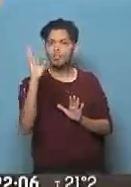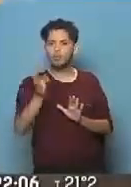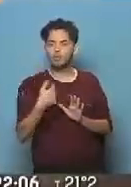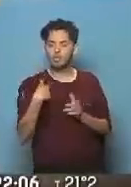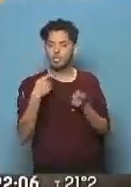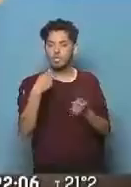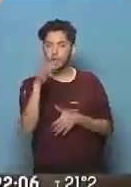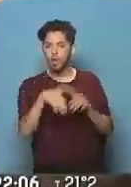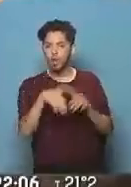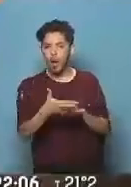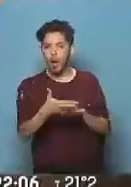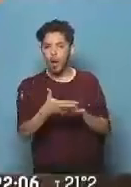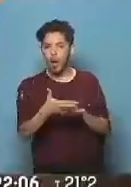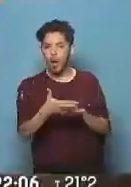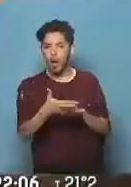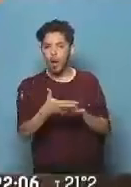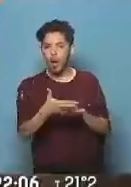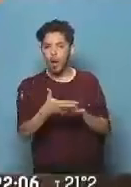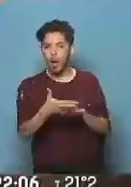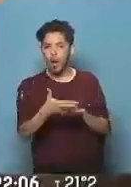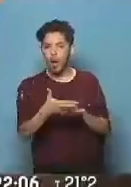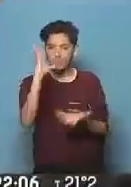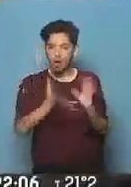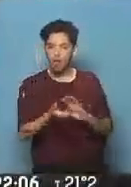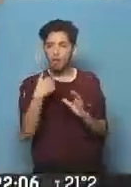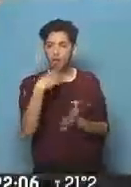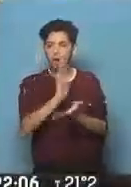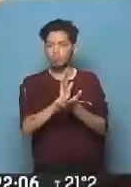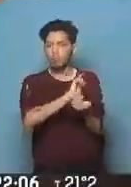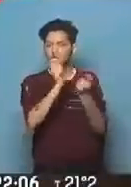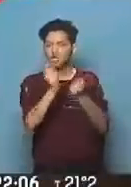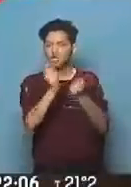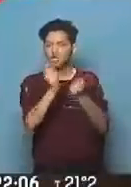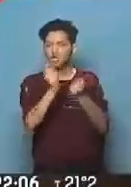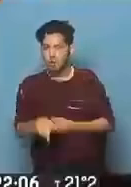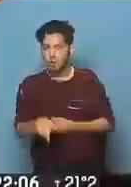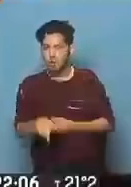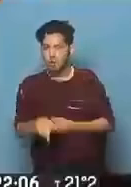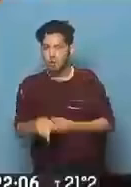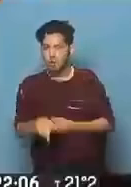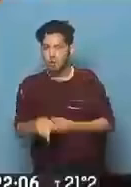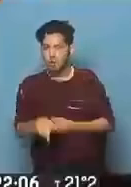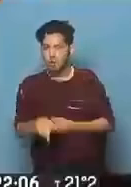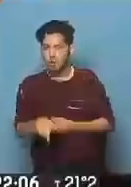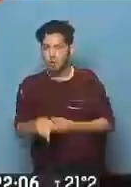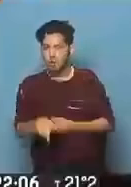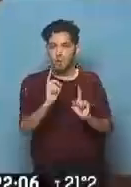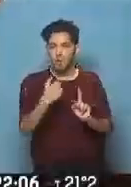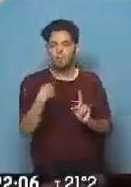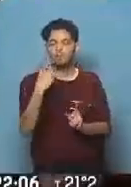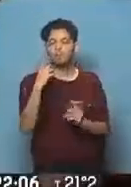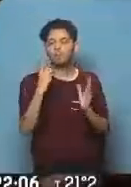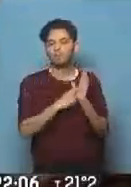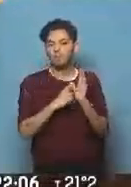intención de voto antes de que Lula lo nombrara oficialmente como su reemplazante el pasado 11 de septiembre. De acuerdo al sondeo